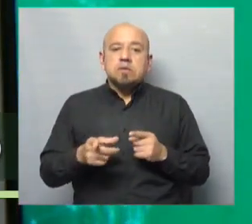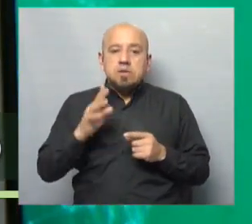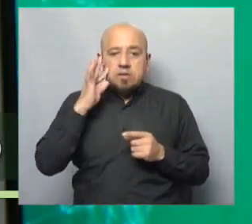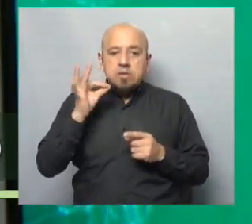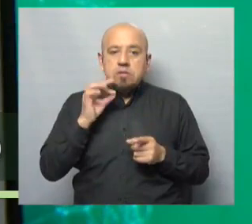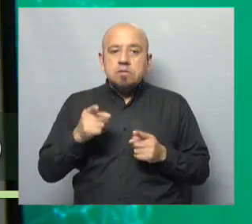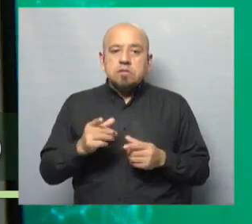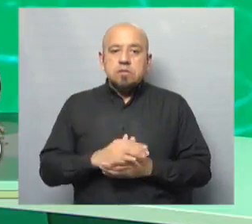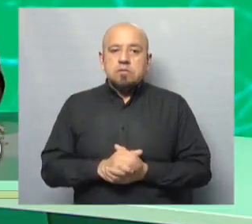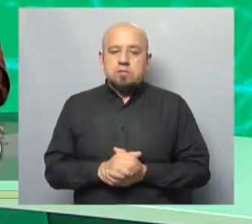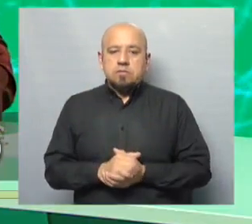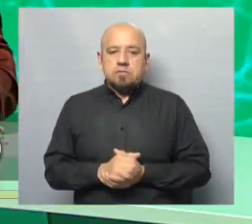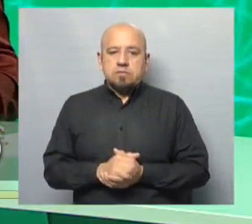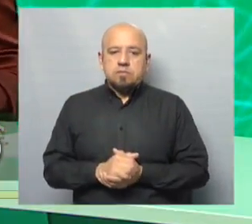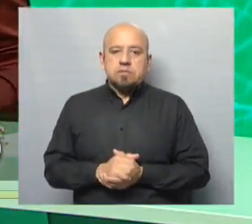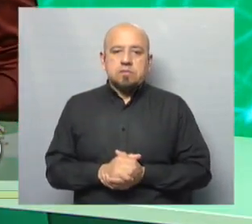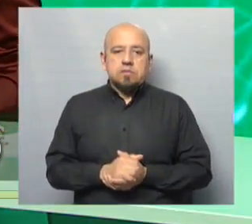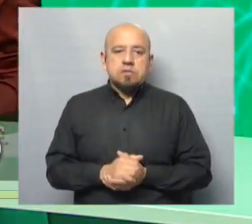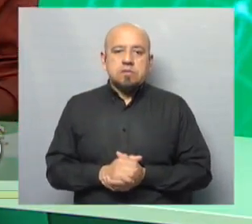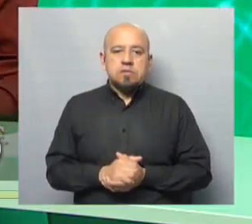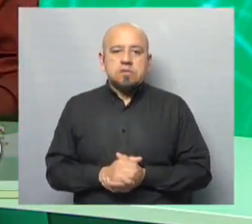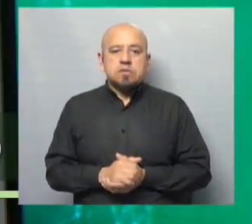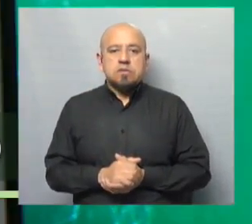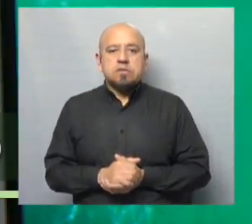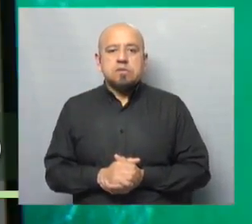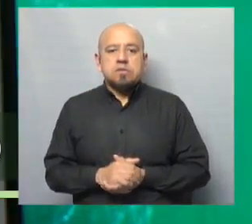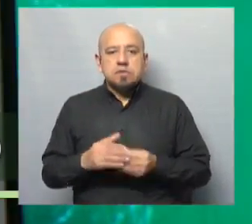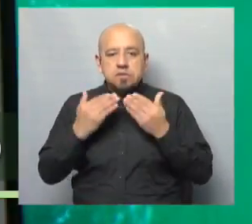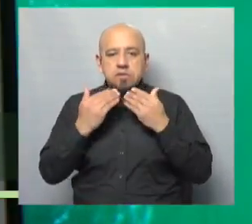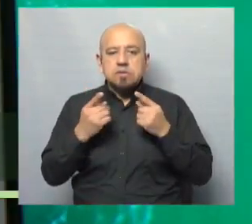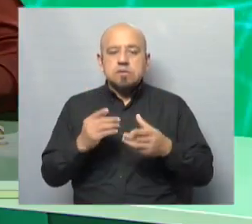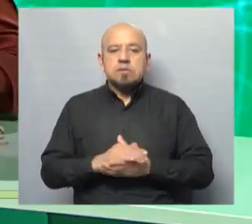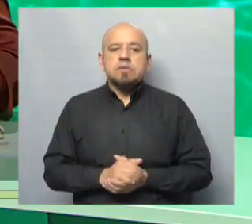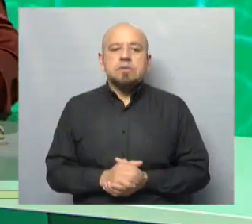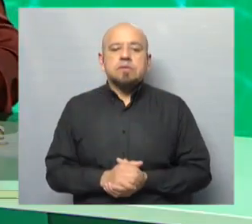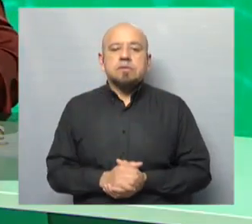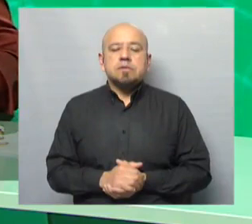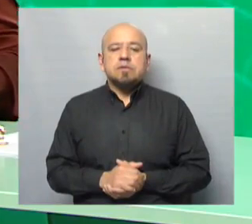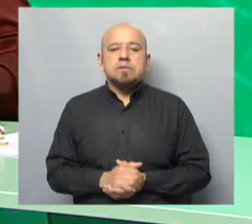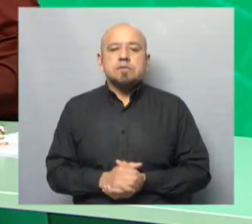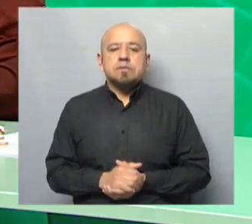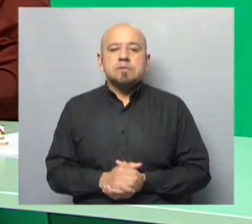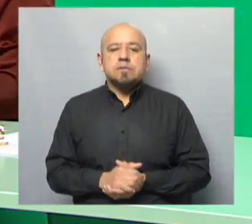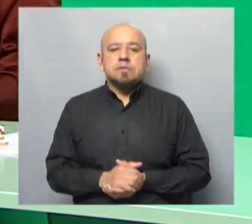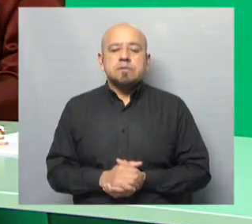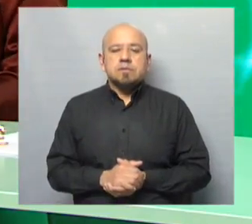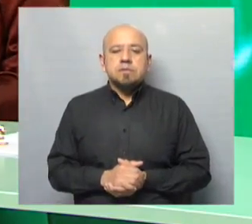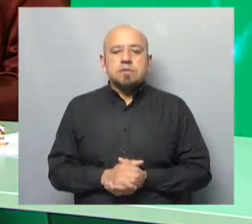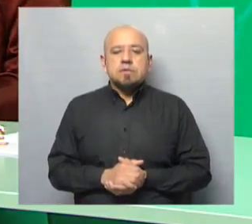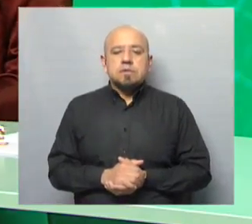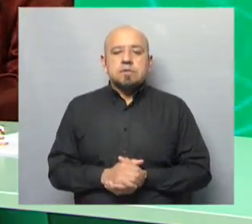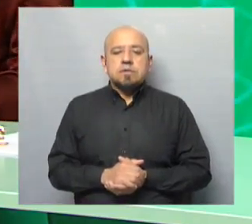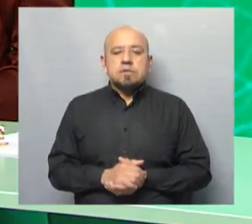institucionalidad senador rubio gracias por esta visita a 9 de noticias pero vamos a otros temas